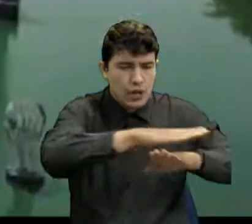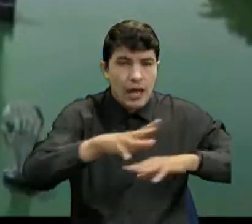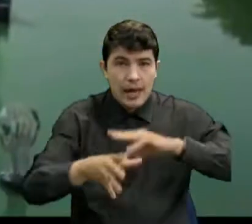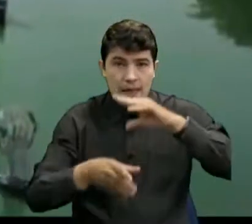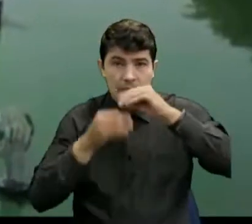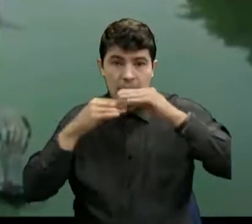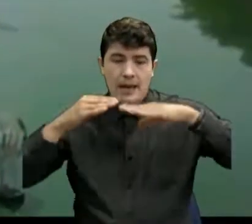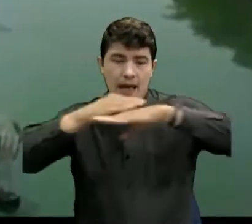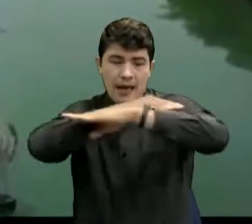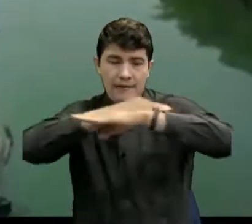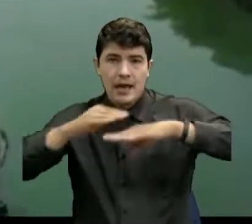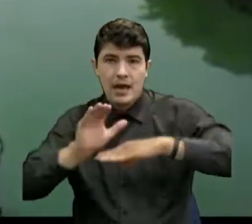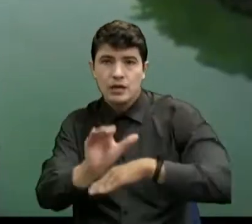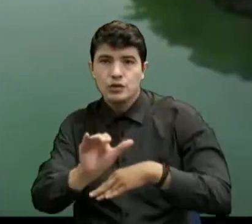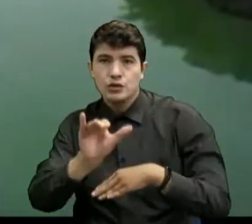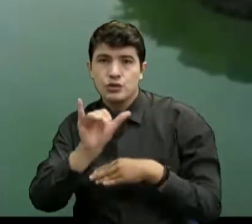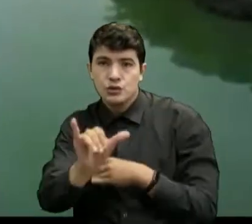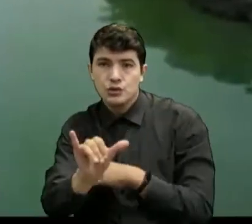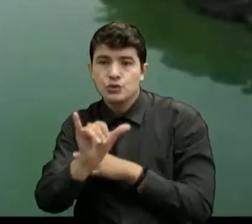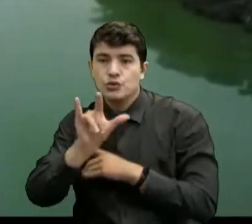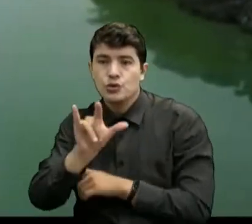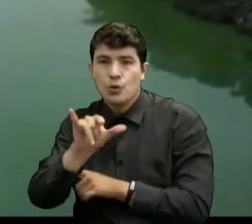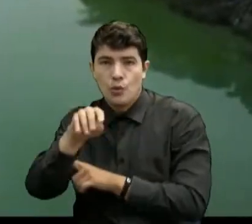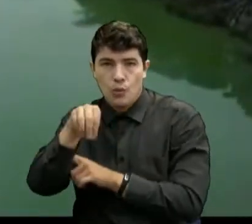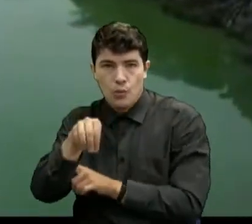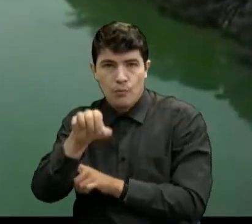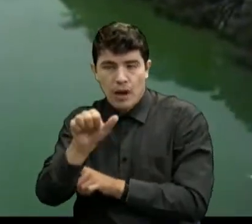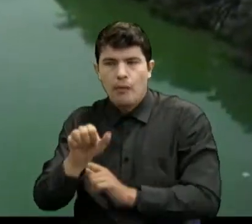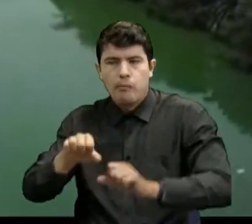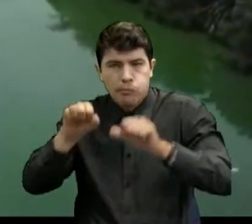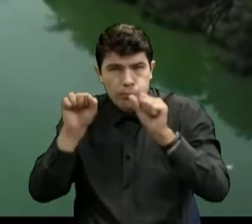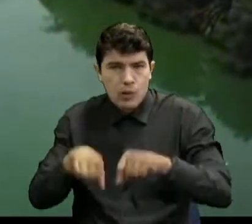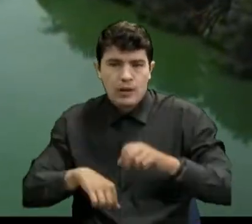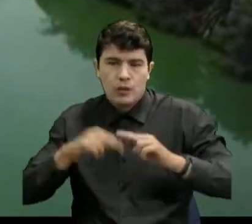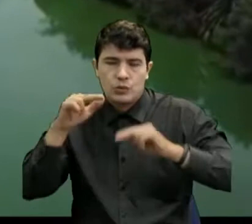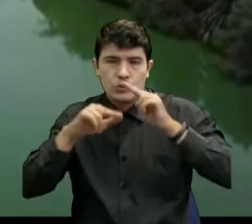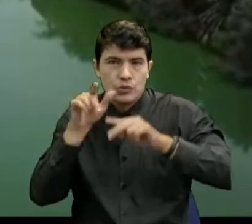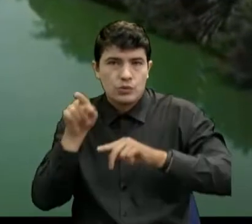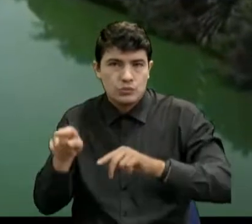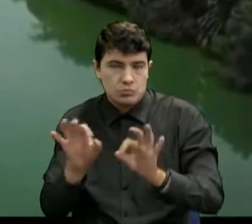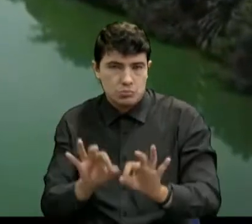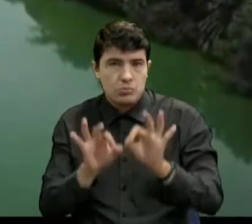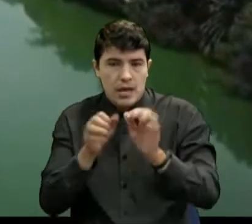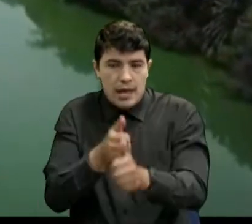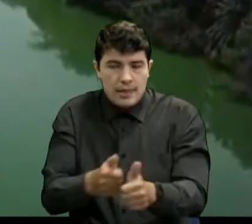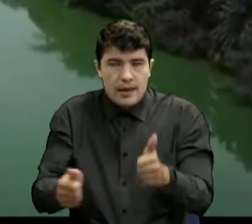que también se pudieron realizar durante el gobierno. Estamos